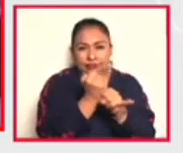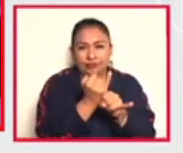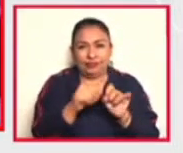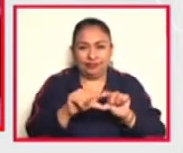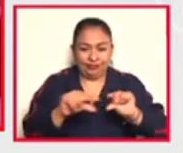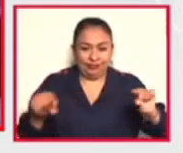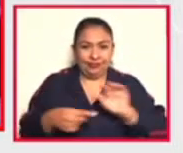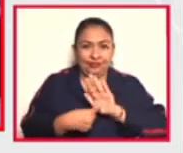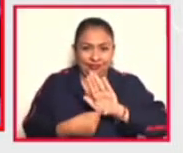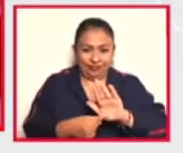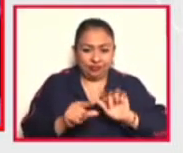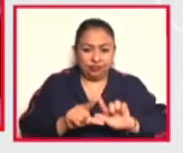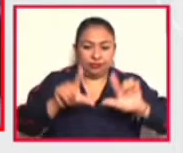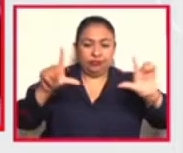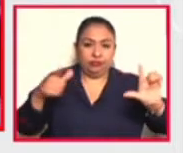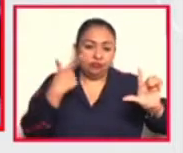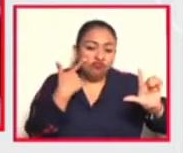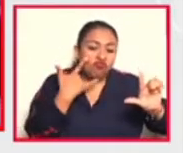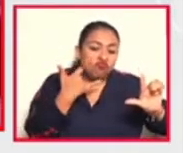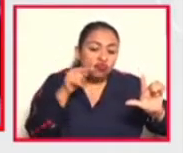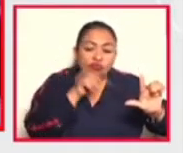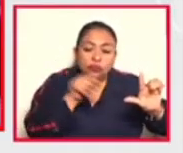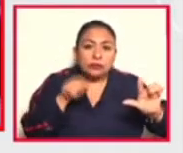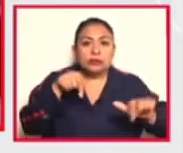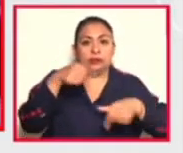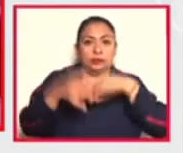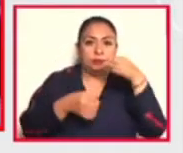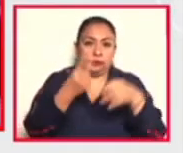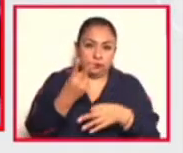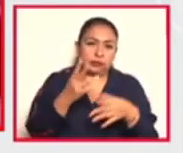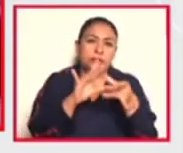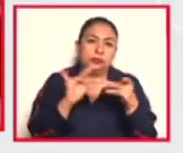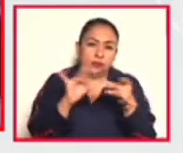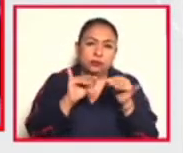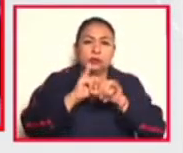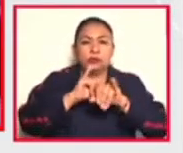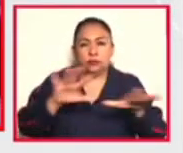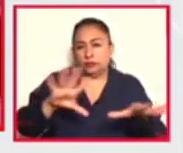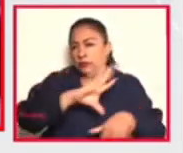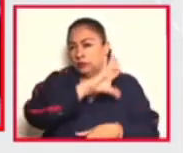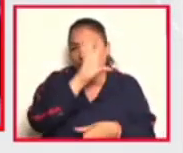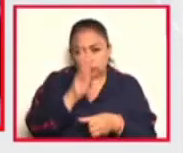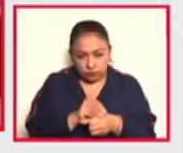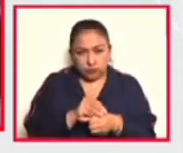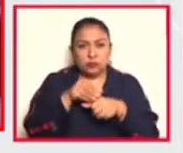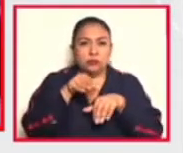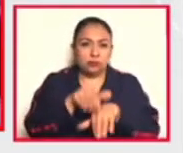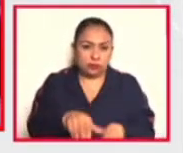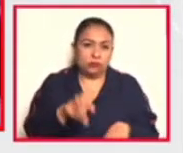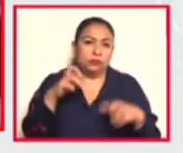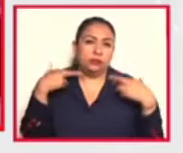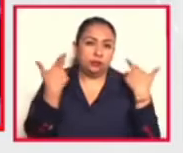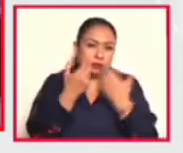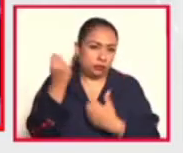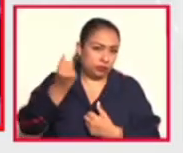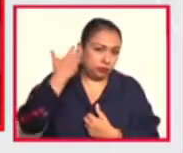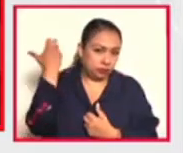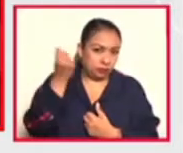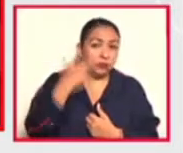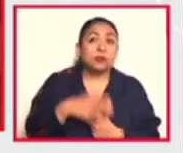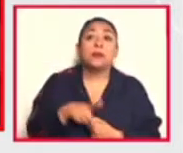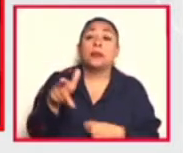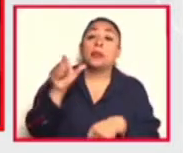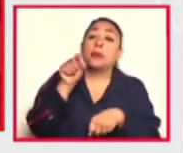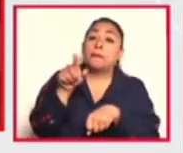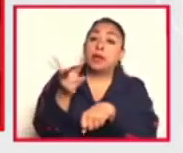pantalla y, por supuesto, aquí en Noticias 22 estaremos dando puntual seguimiento de este encuentro. También los invitamos a